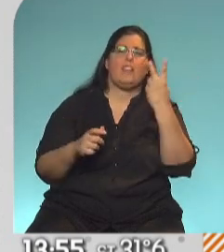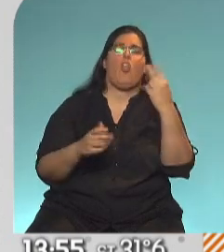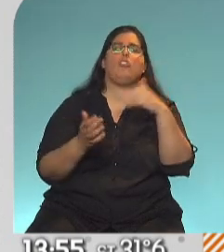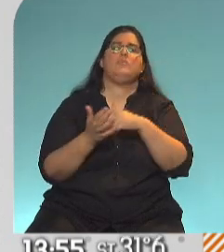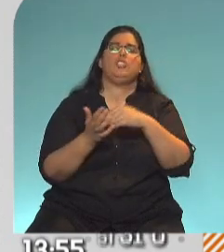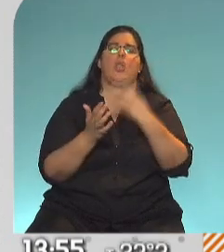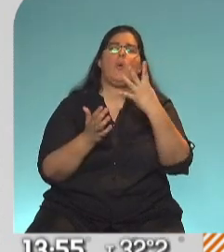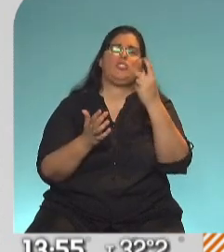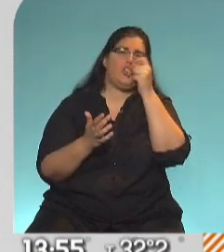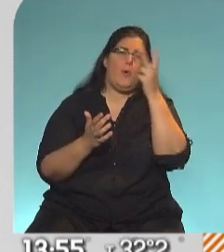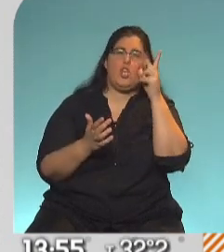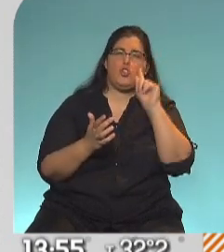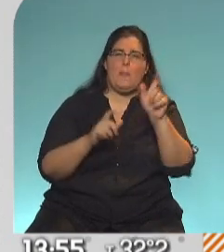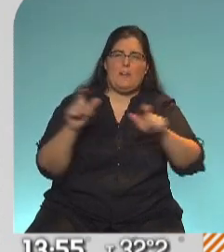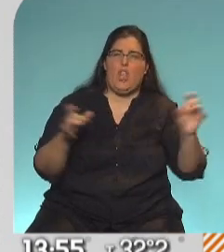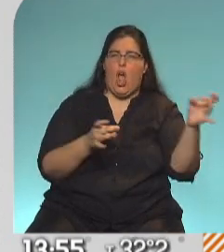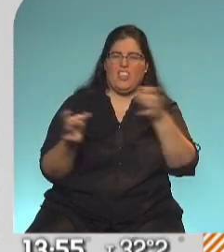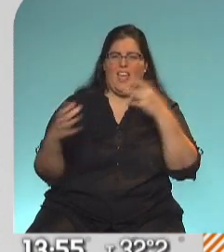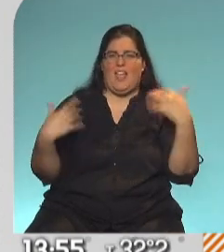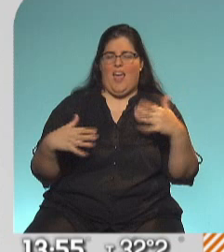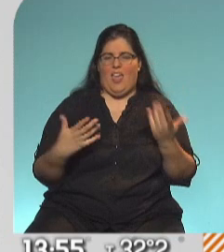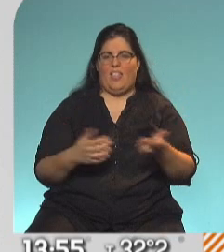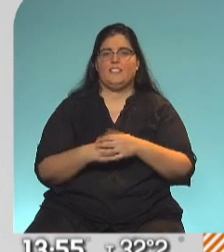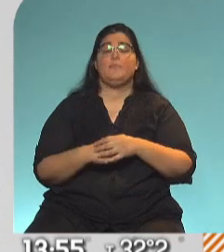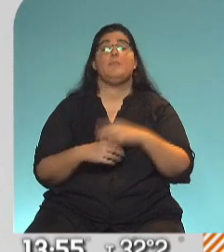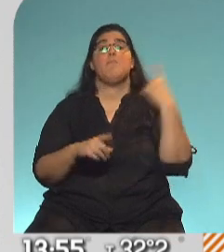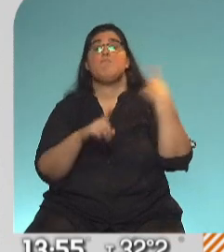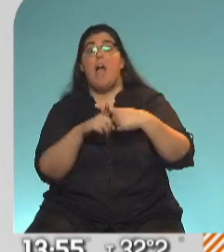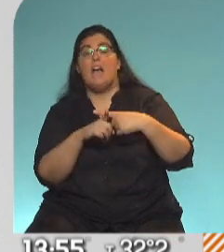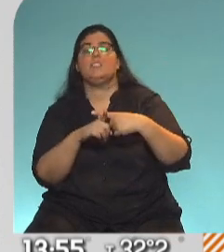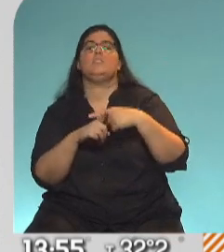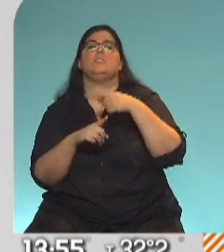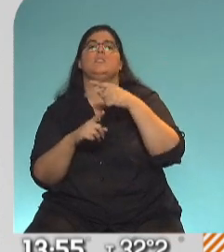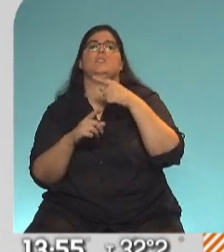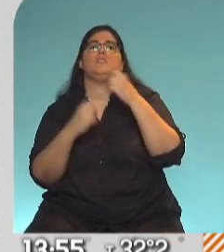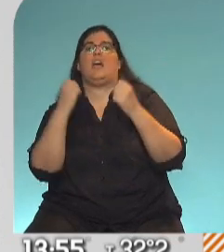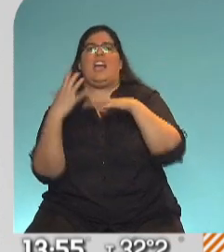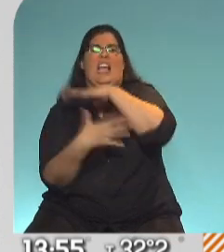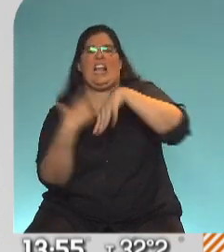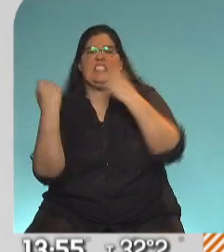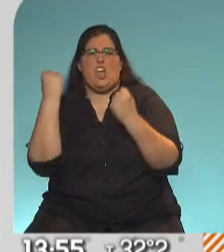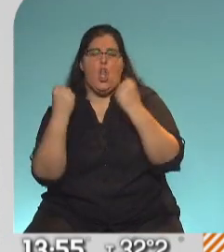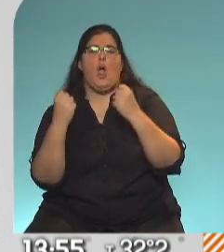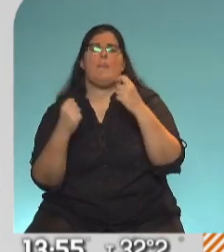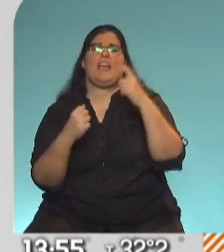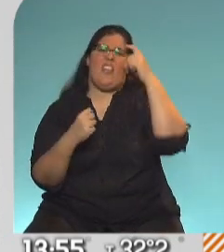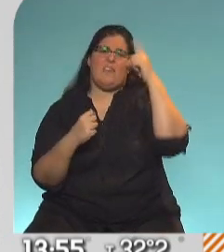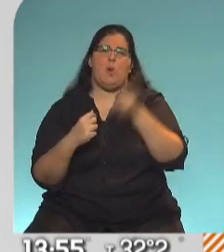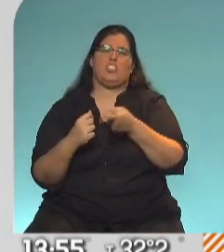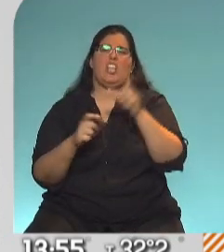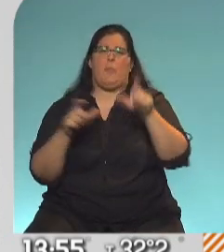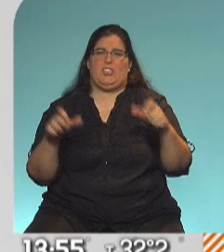2.428.000 contagiados. Y también se suma a la crisis sanitaria una crisis económica, hay un desempleo del 10%, la deuda